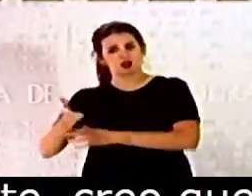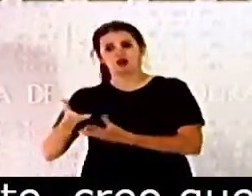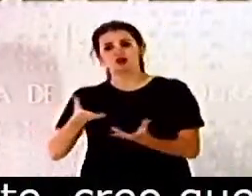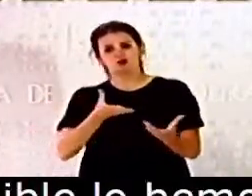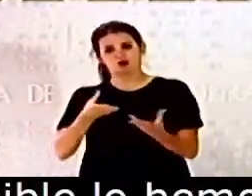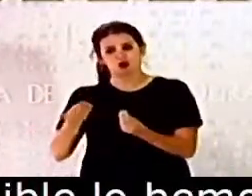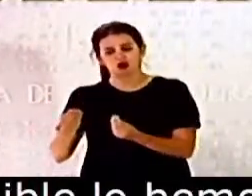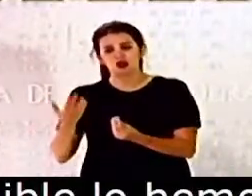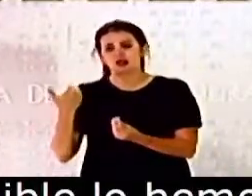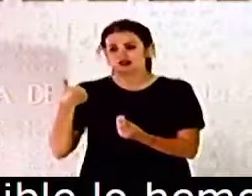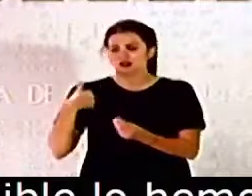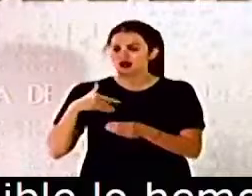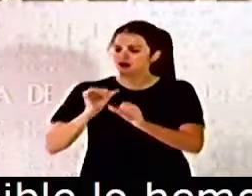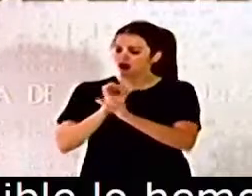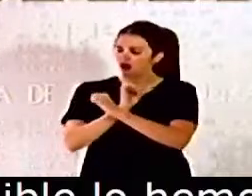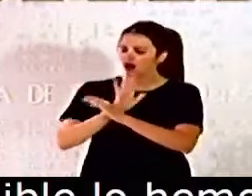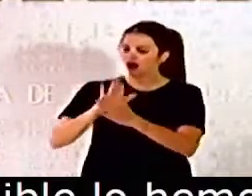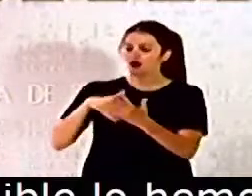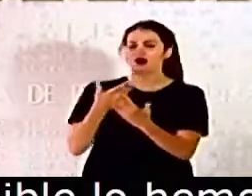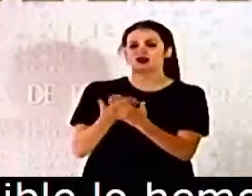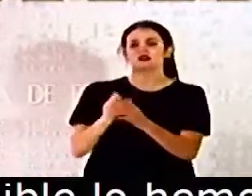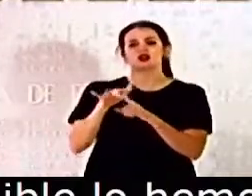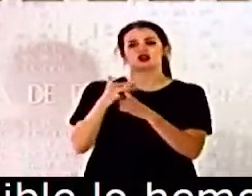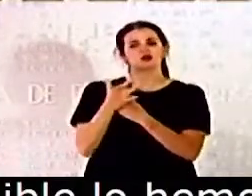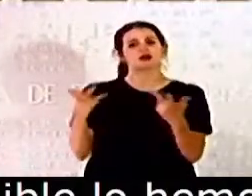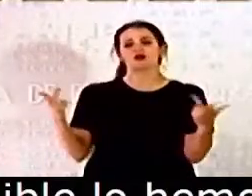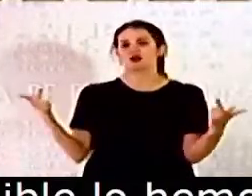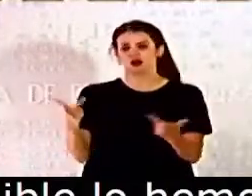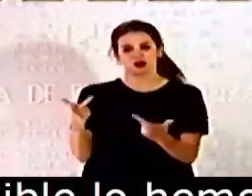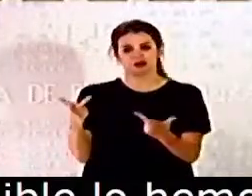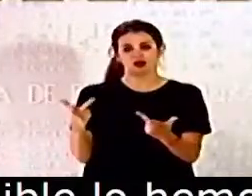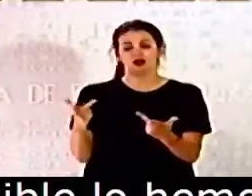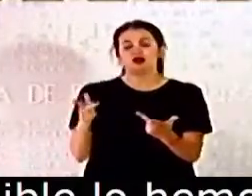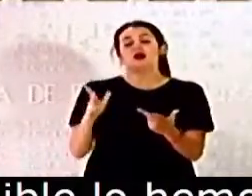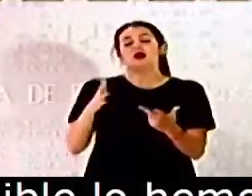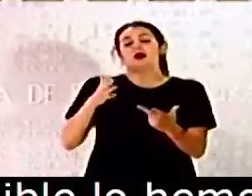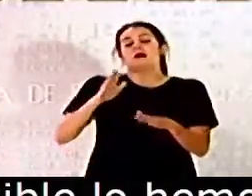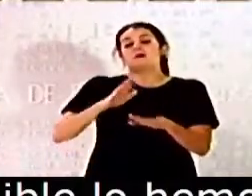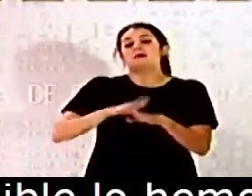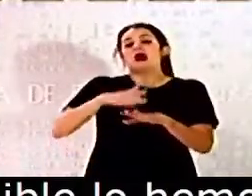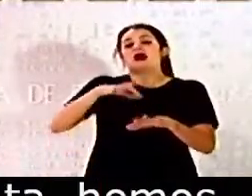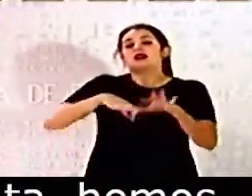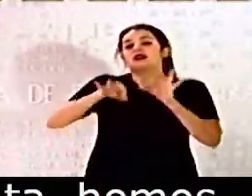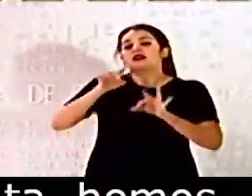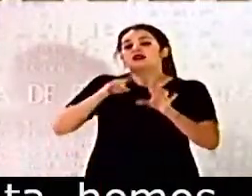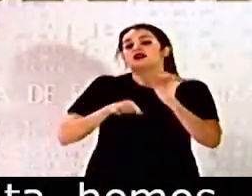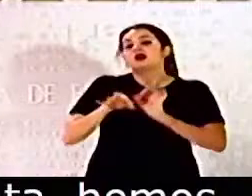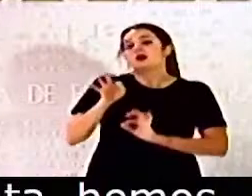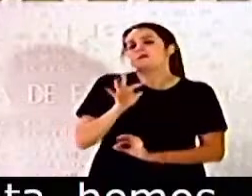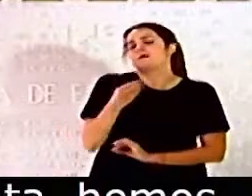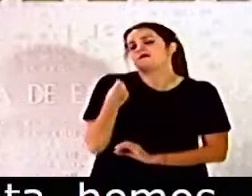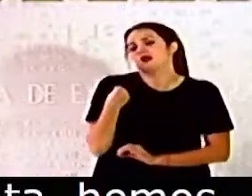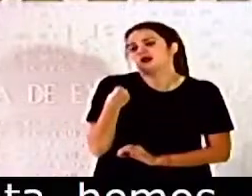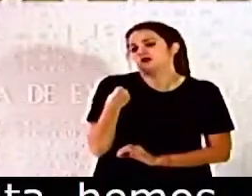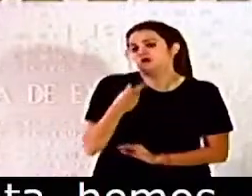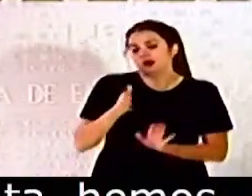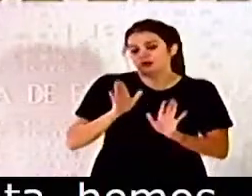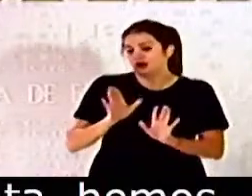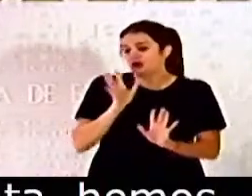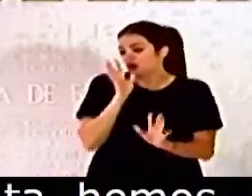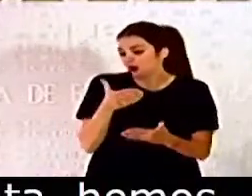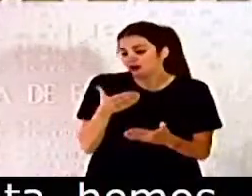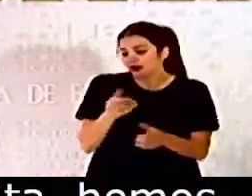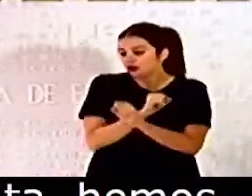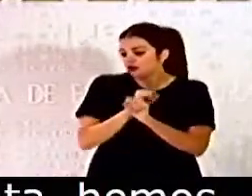enfermedad grave para poder adoptar estas decisiones, pero estas decisiones, en este momento de mantenerse estas cifras, es imposible que las